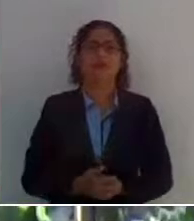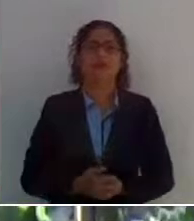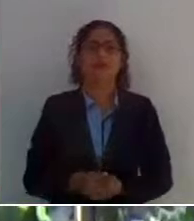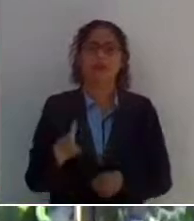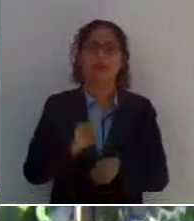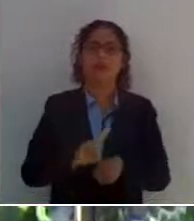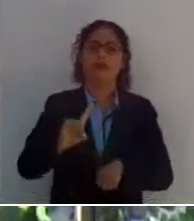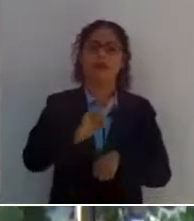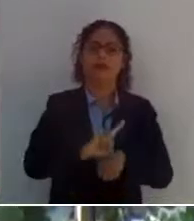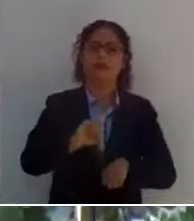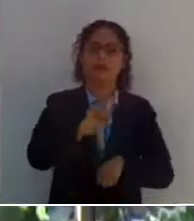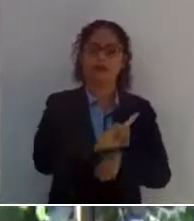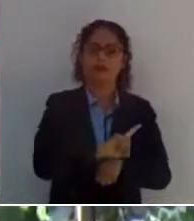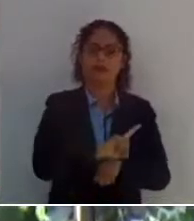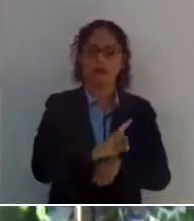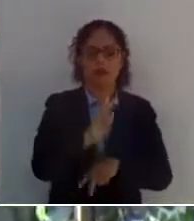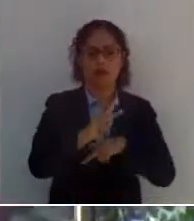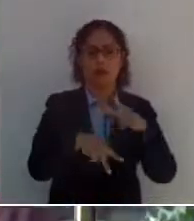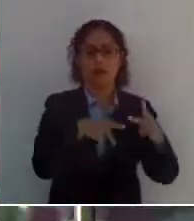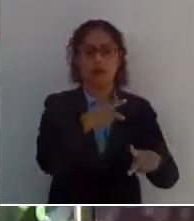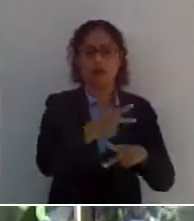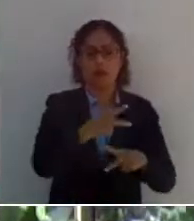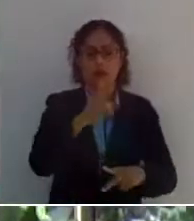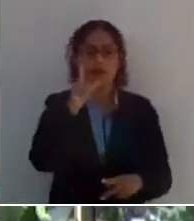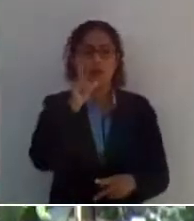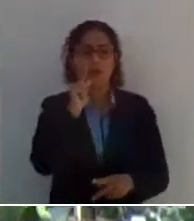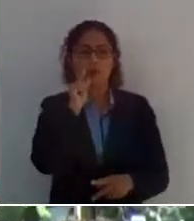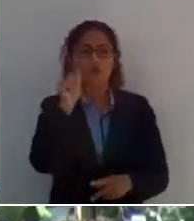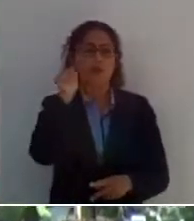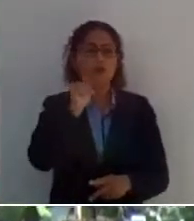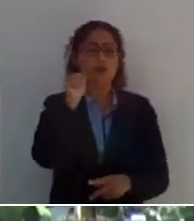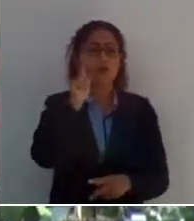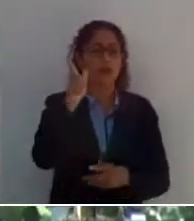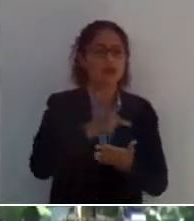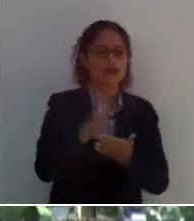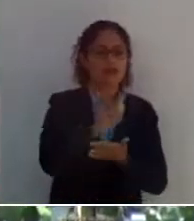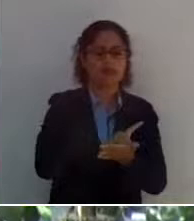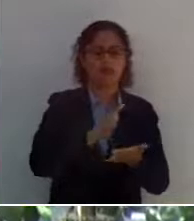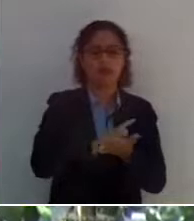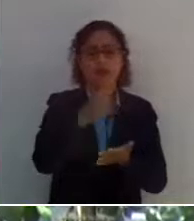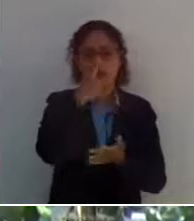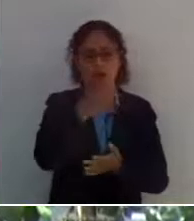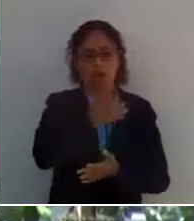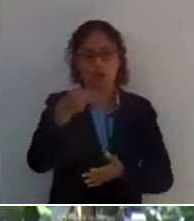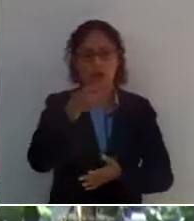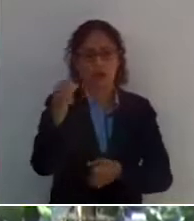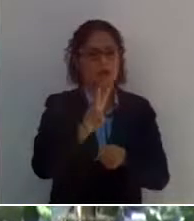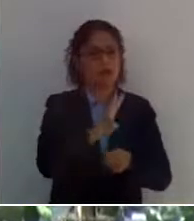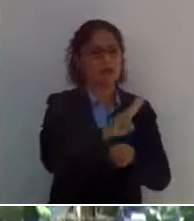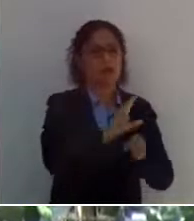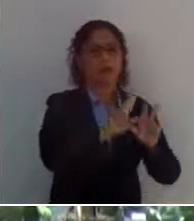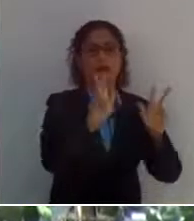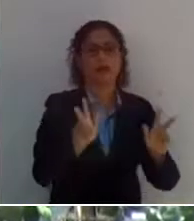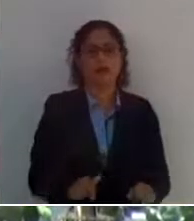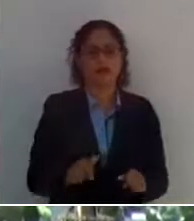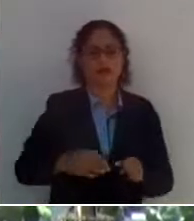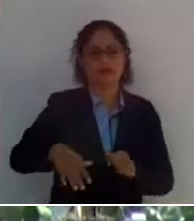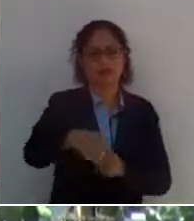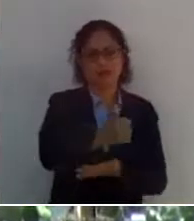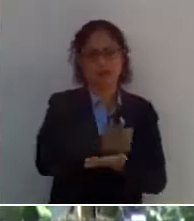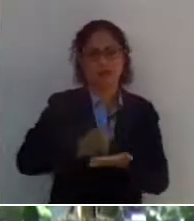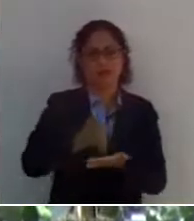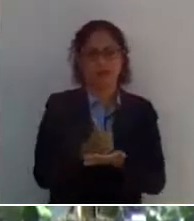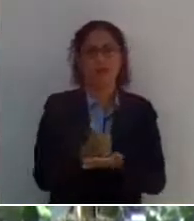día, las labores de los agentes de seguridad se encuentran dedicadas a preservar el orden y la paz públicos, lo cual